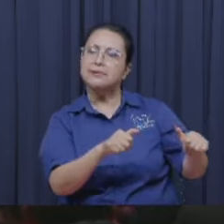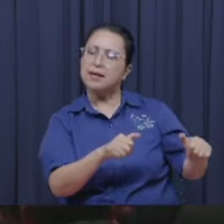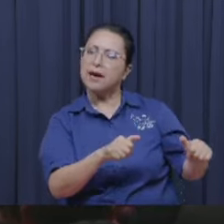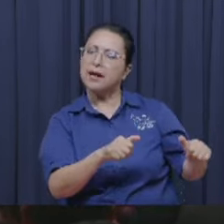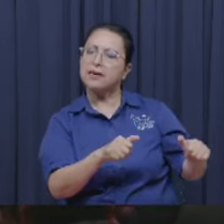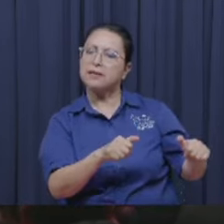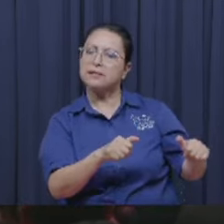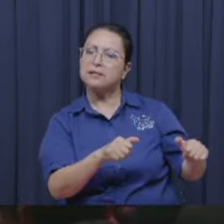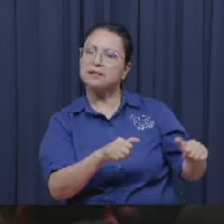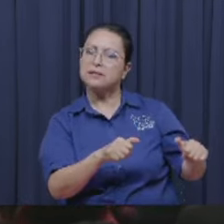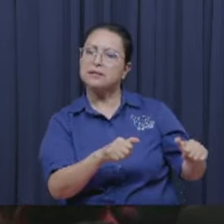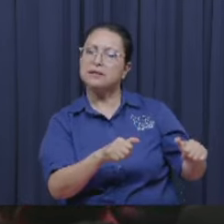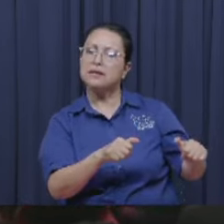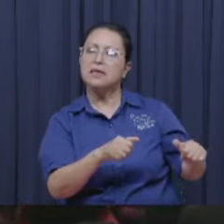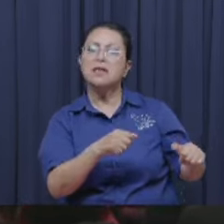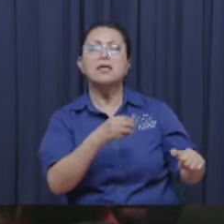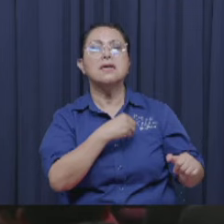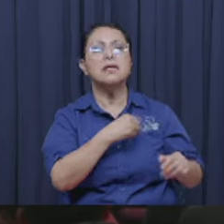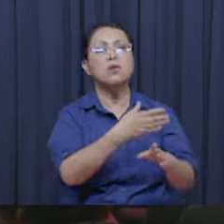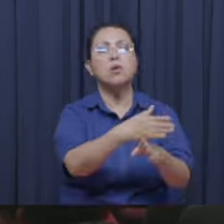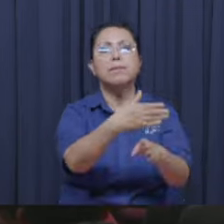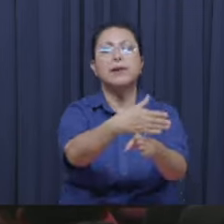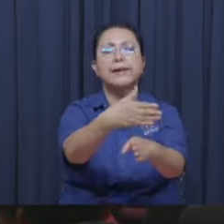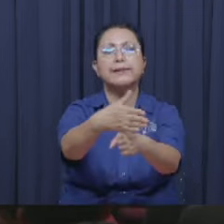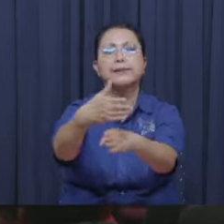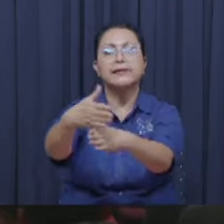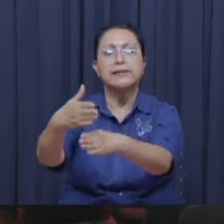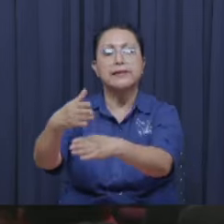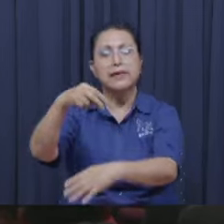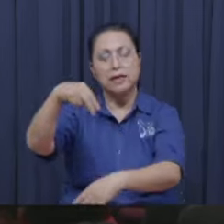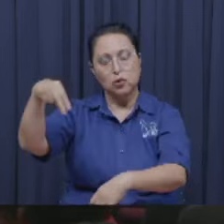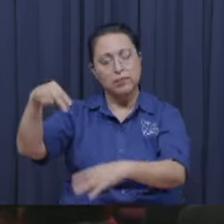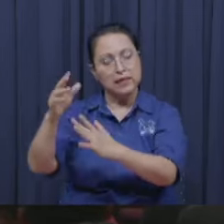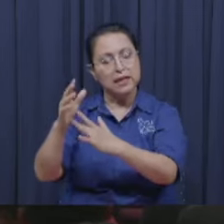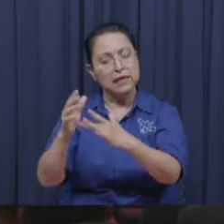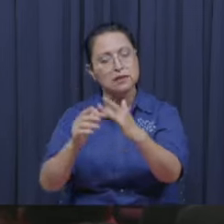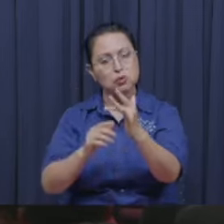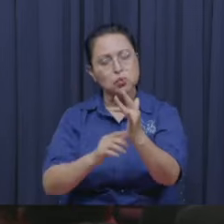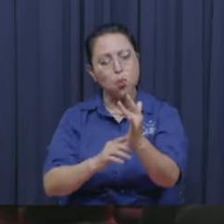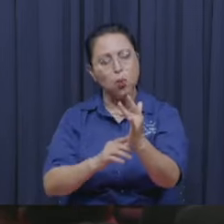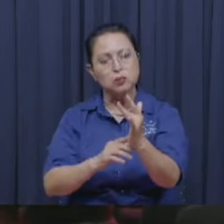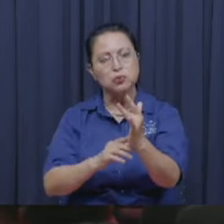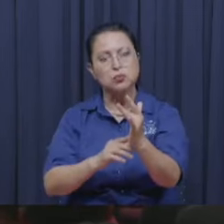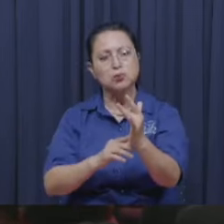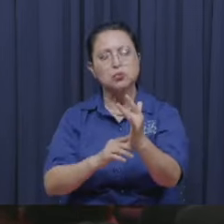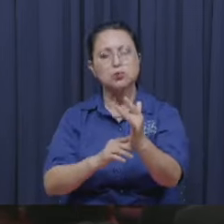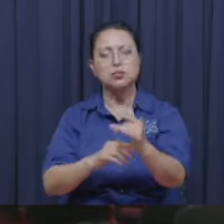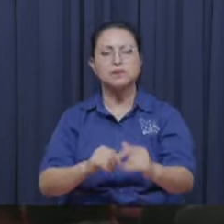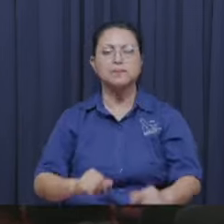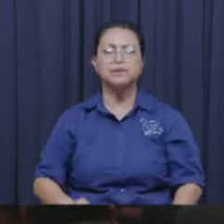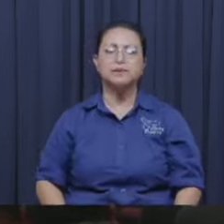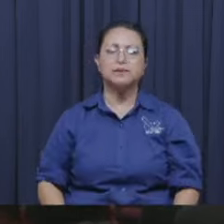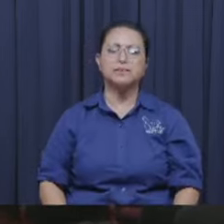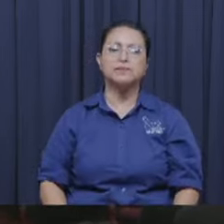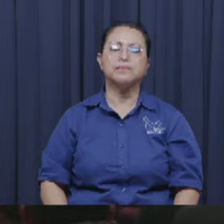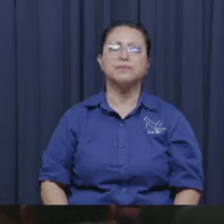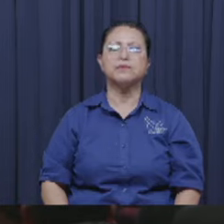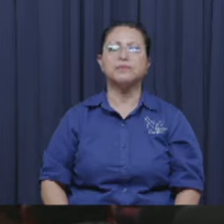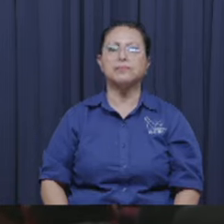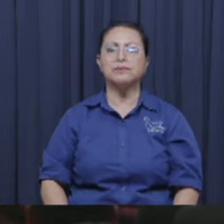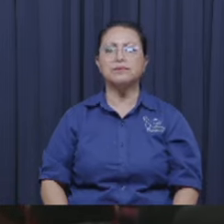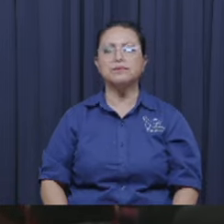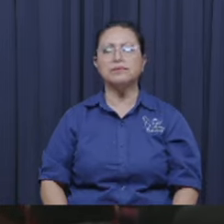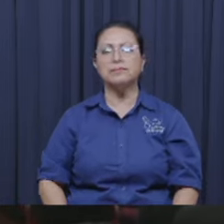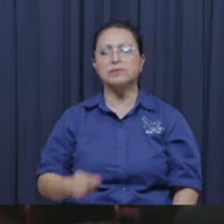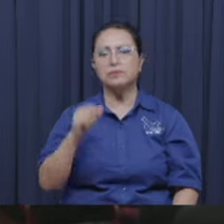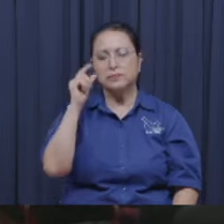procesando en mi mente y quiero trasladárselas en el nombre del Señor, por lo menos en este primer servicio. Yo no sé si los demás vamos a seguir hablando